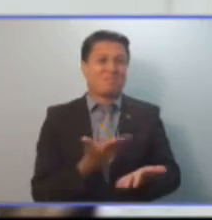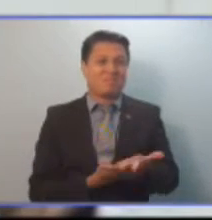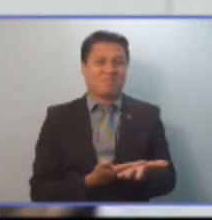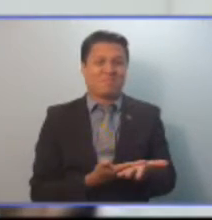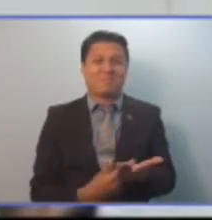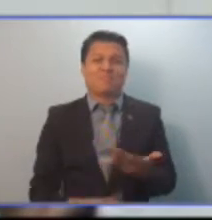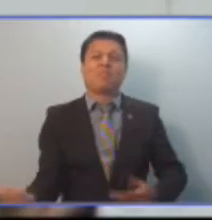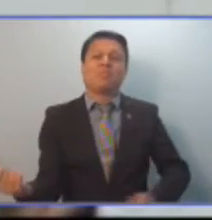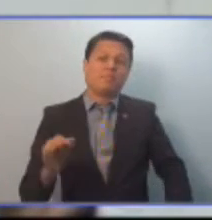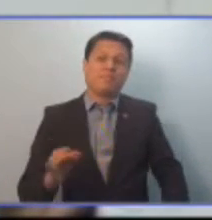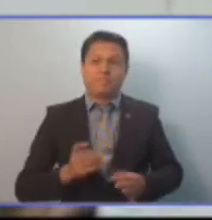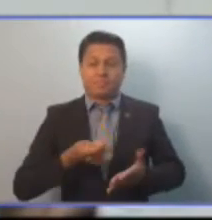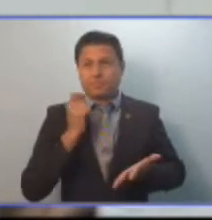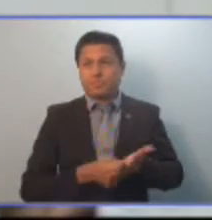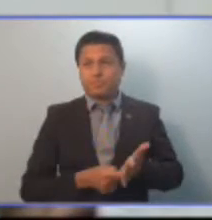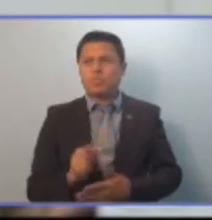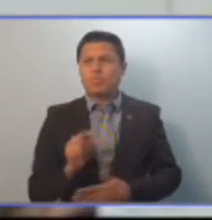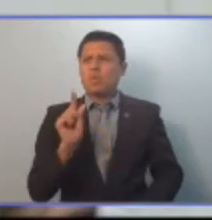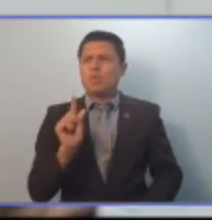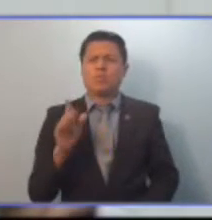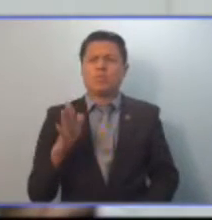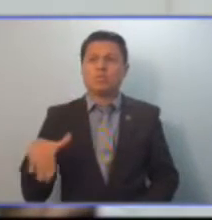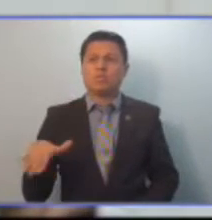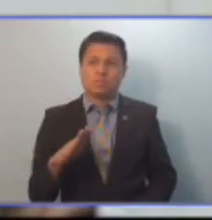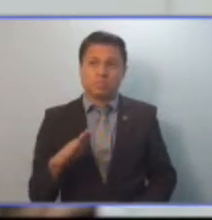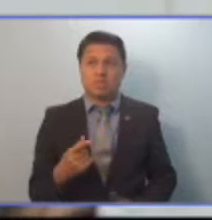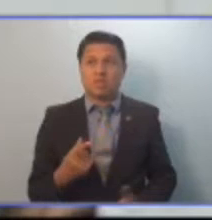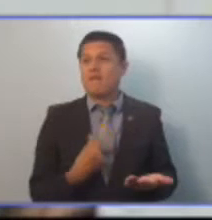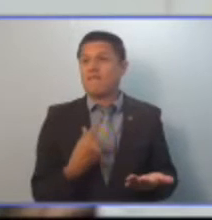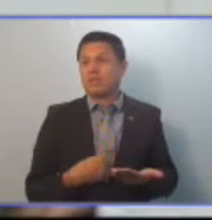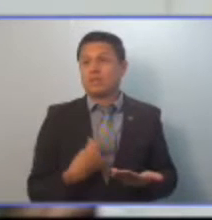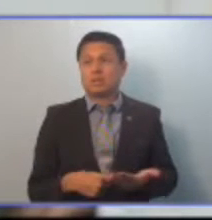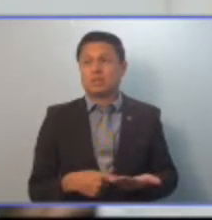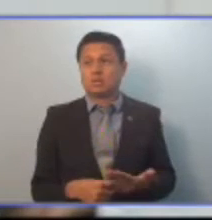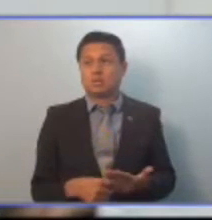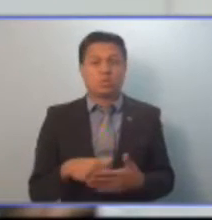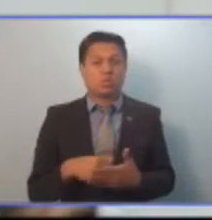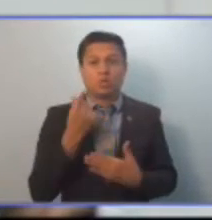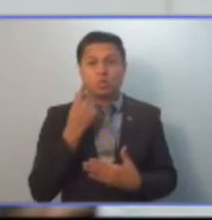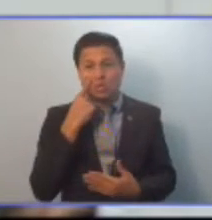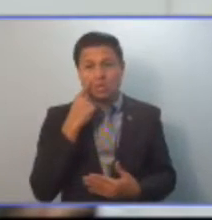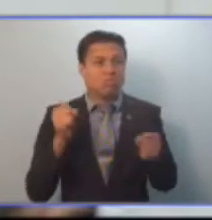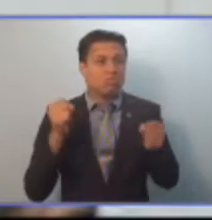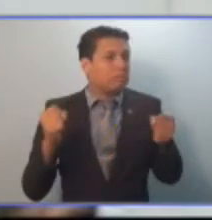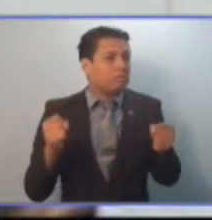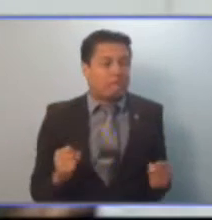llegar al tribunal por los pocos espacios, a veces no tienen ni dónde sentarlos.